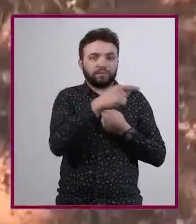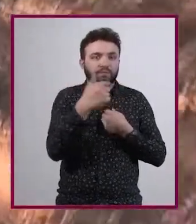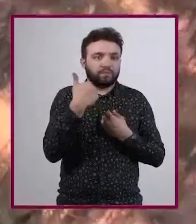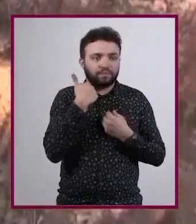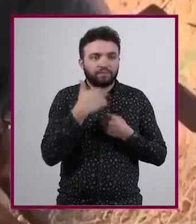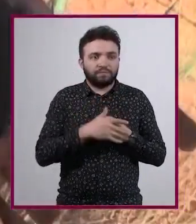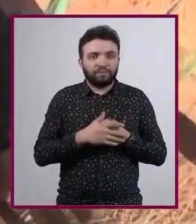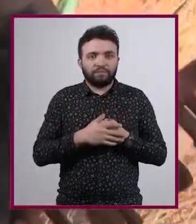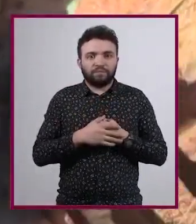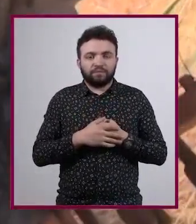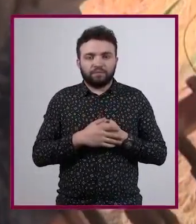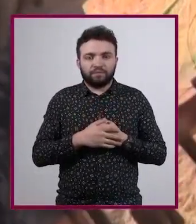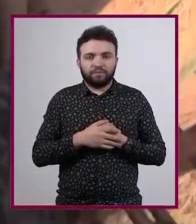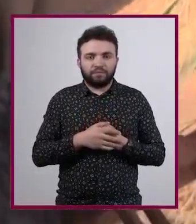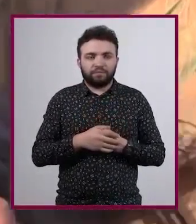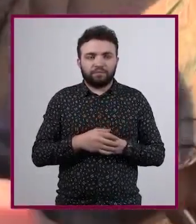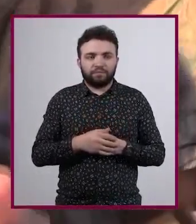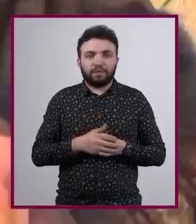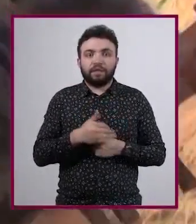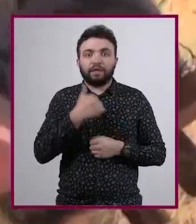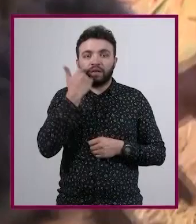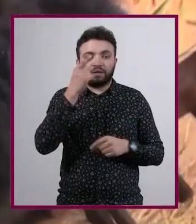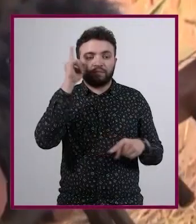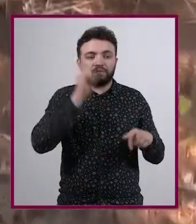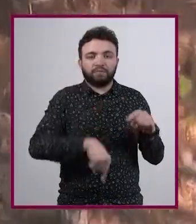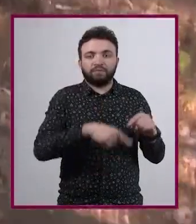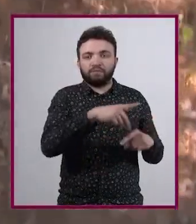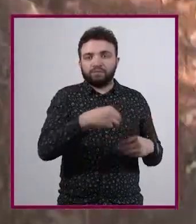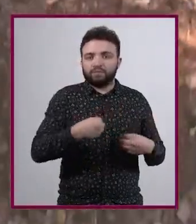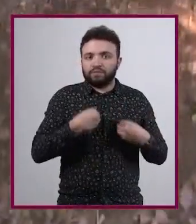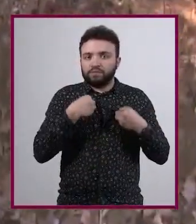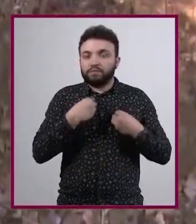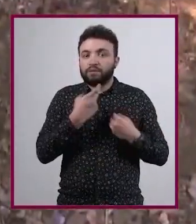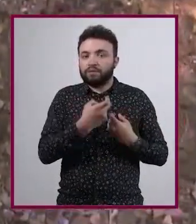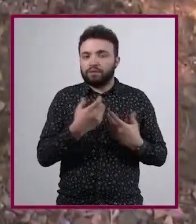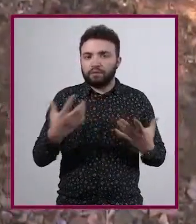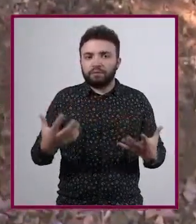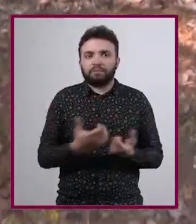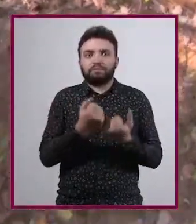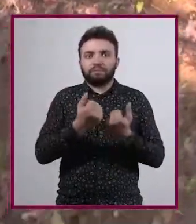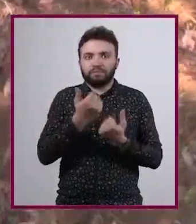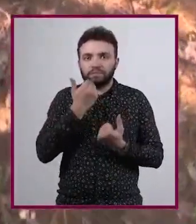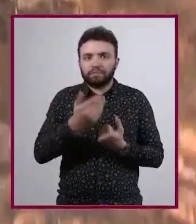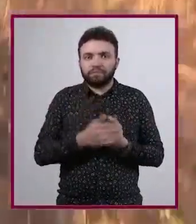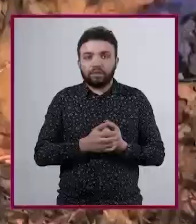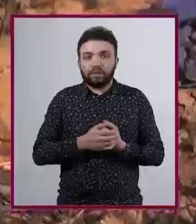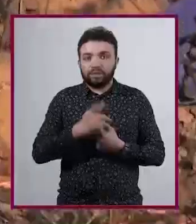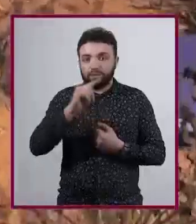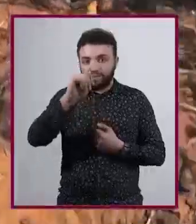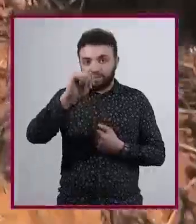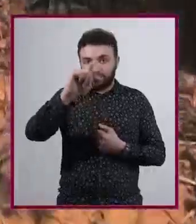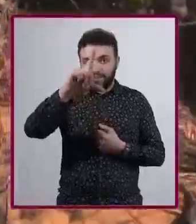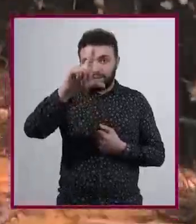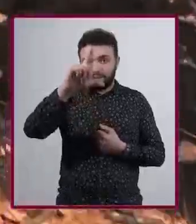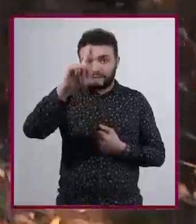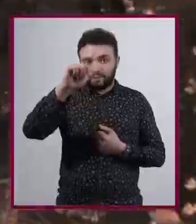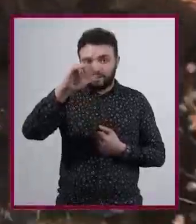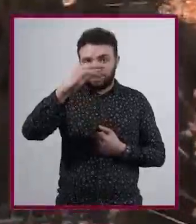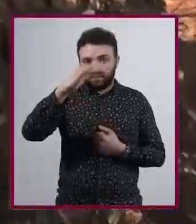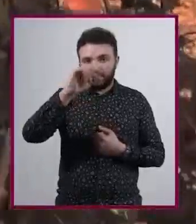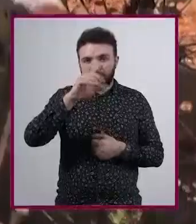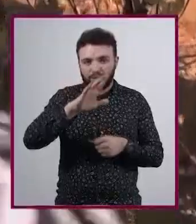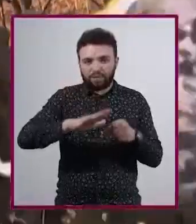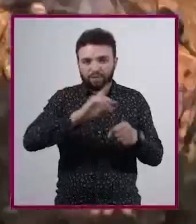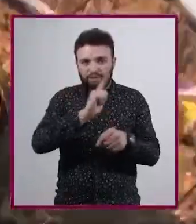en el que se intentó terminar con su vida. Ella sobrevivió, y el tlacuache en